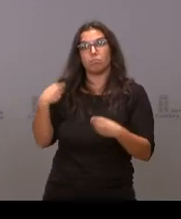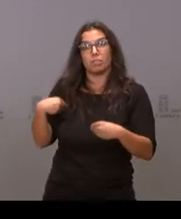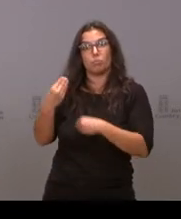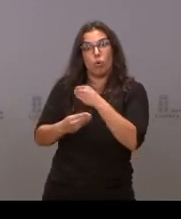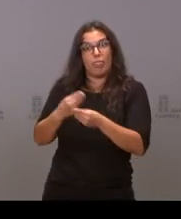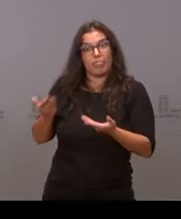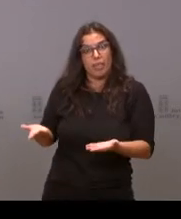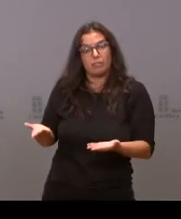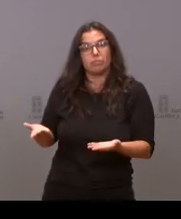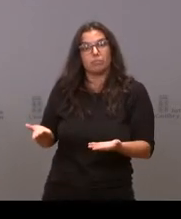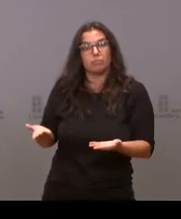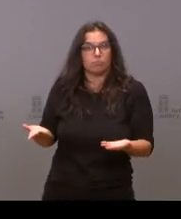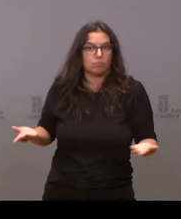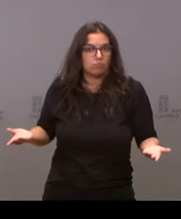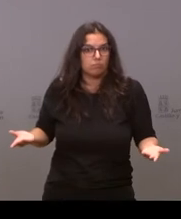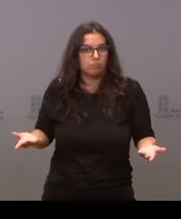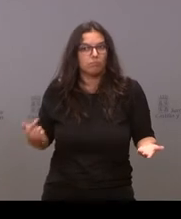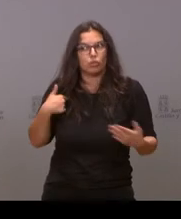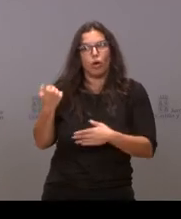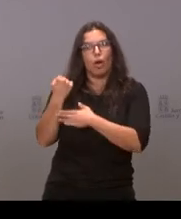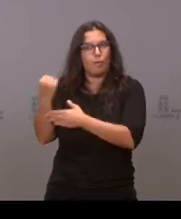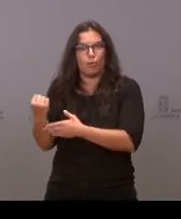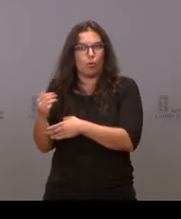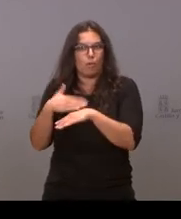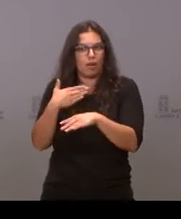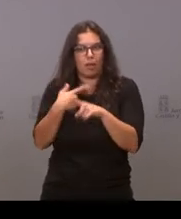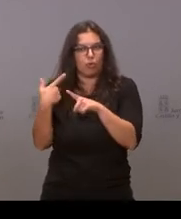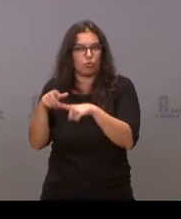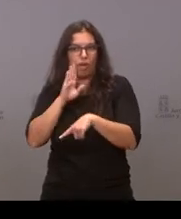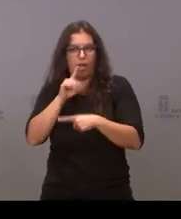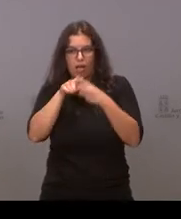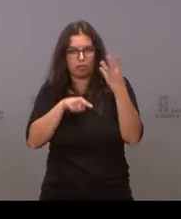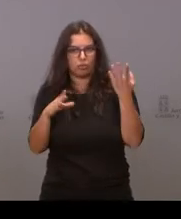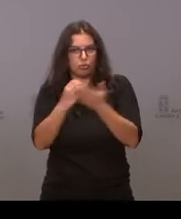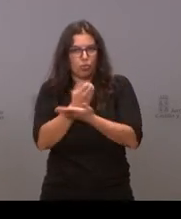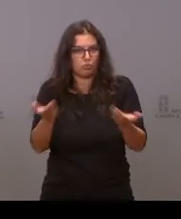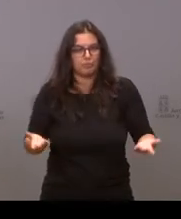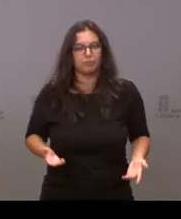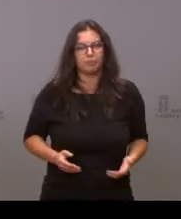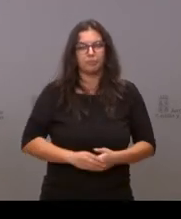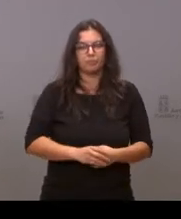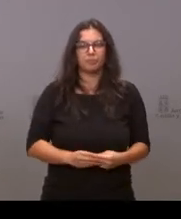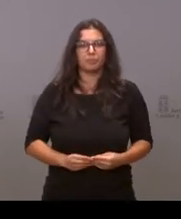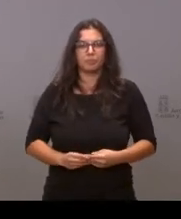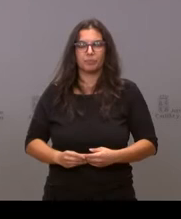y para lo que tiene mi aval es para todas estas cosas de las que les estoy hablando ahora mismo